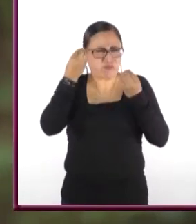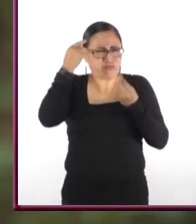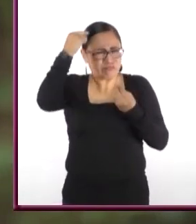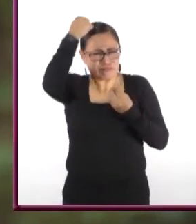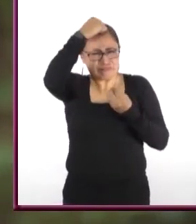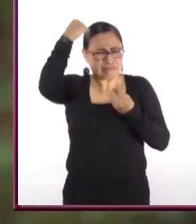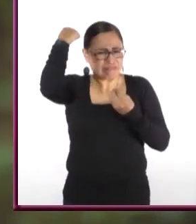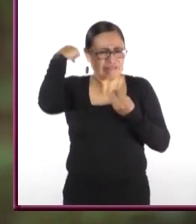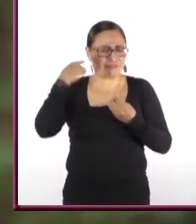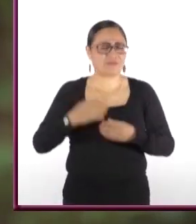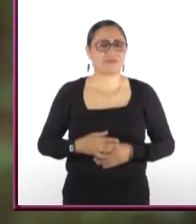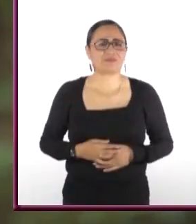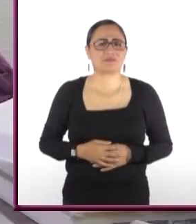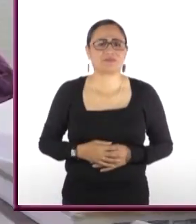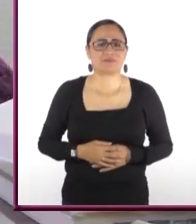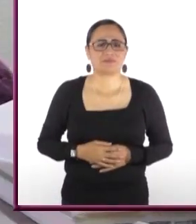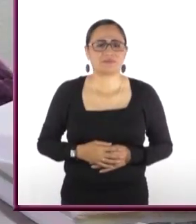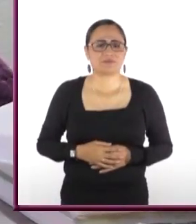cabeza.